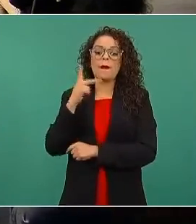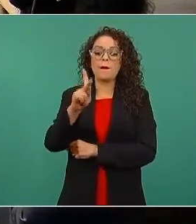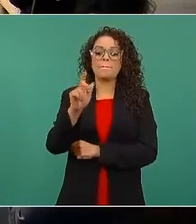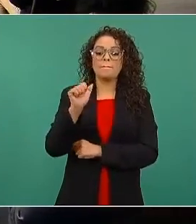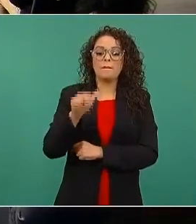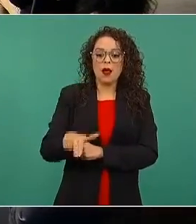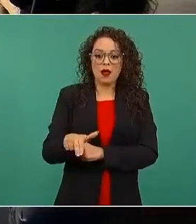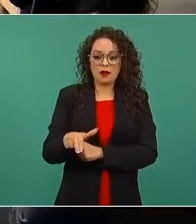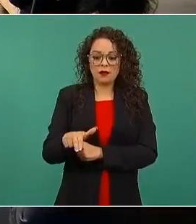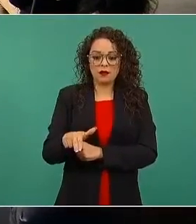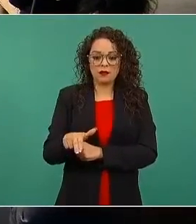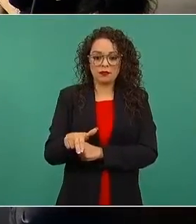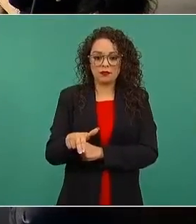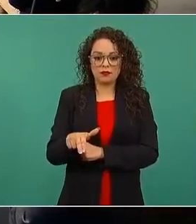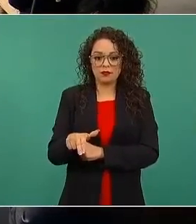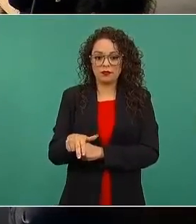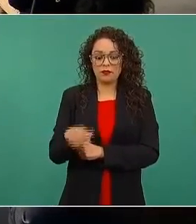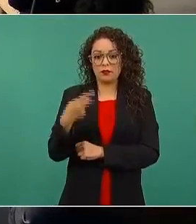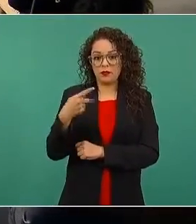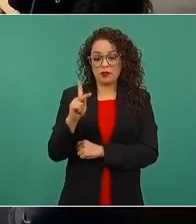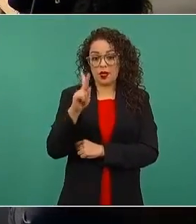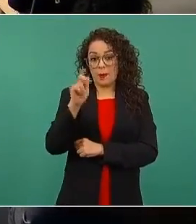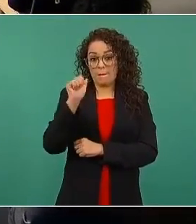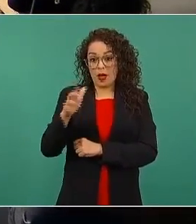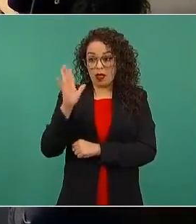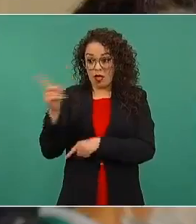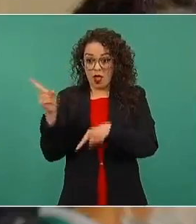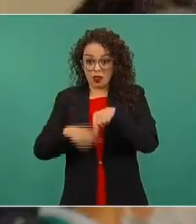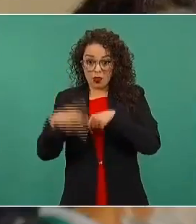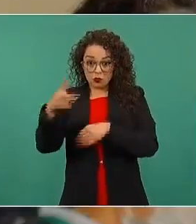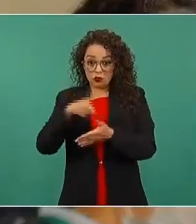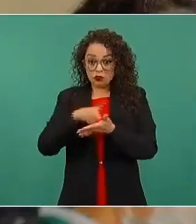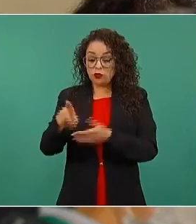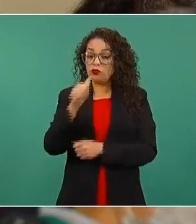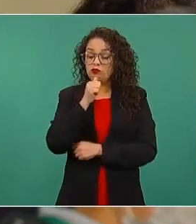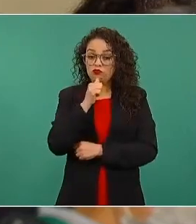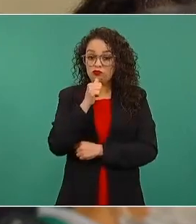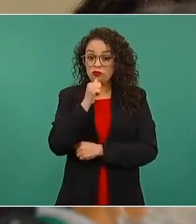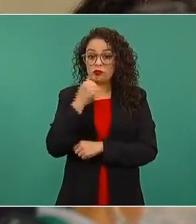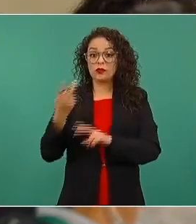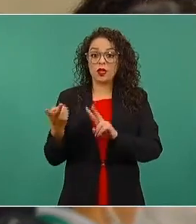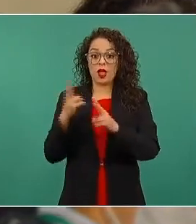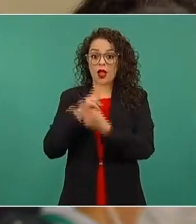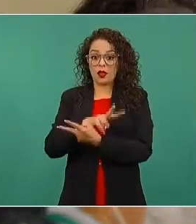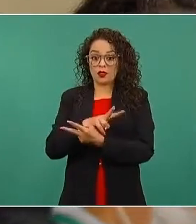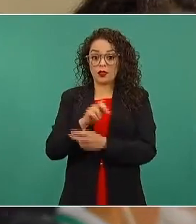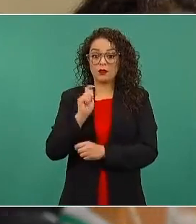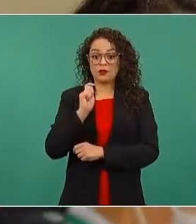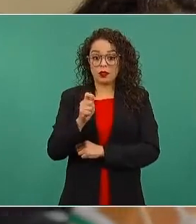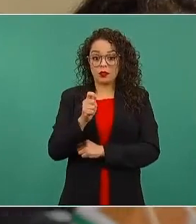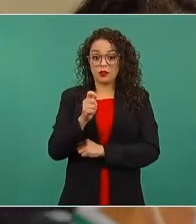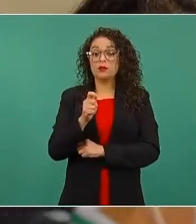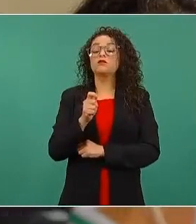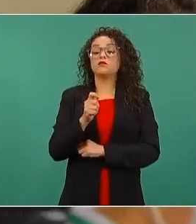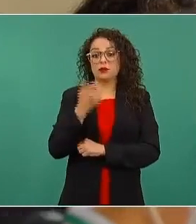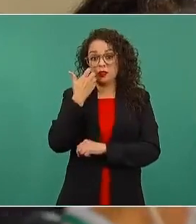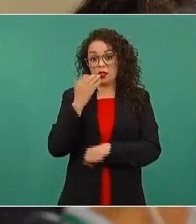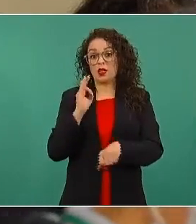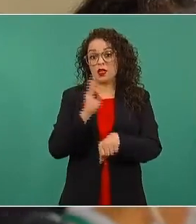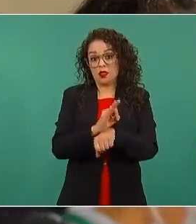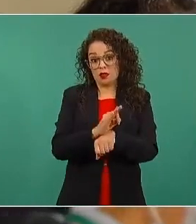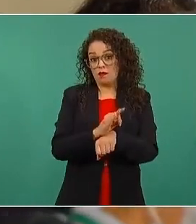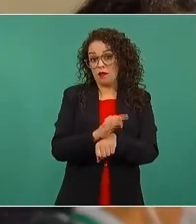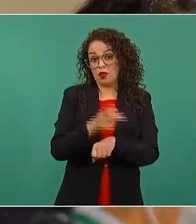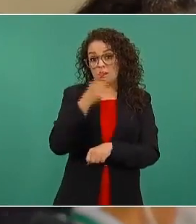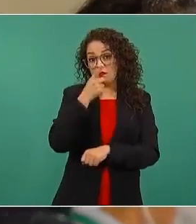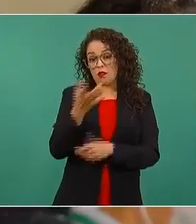reactivar. El PAN no le ha retirado sus derechos porque, es más, abogan porque dicen que lo están maltratando y lo están juzgando mal